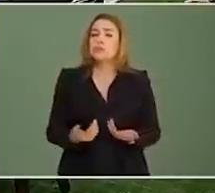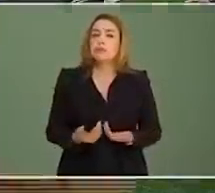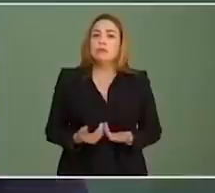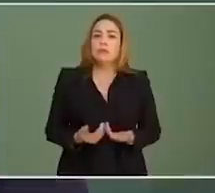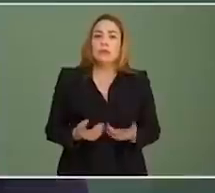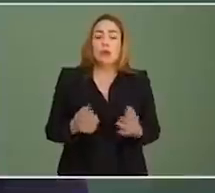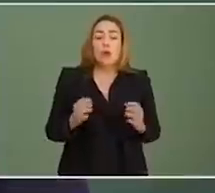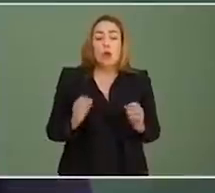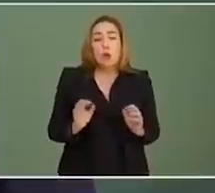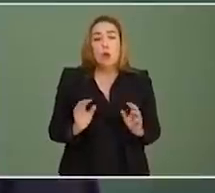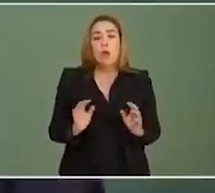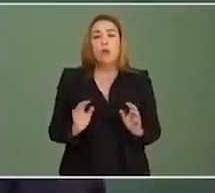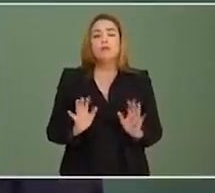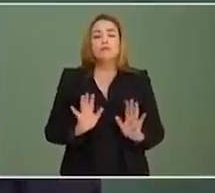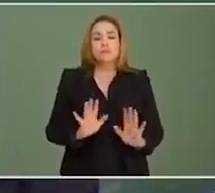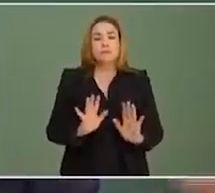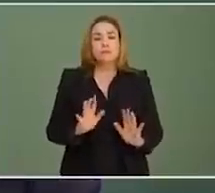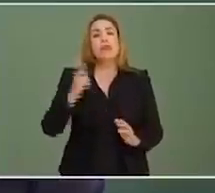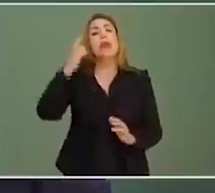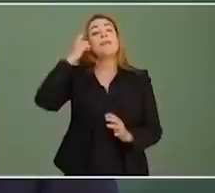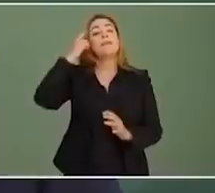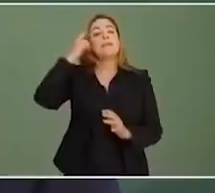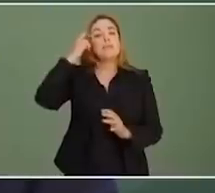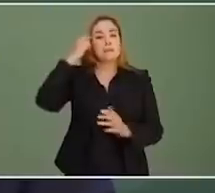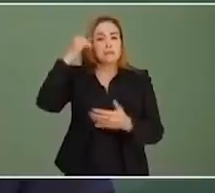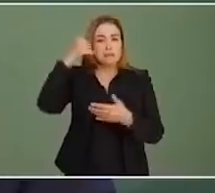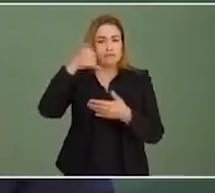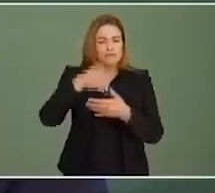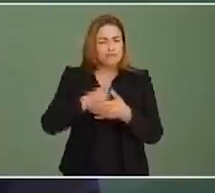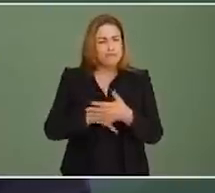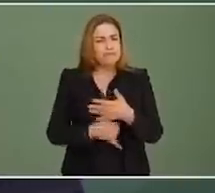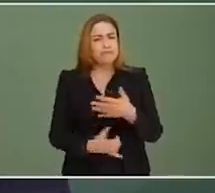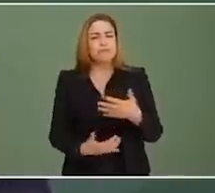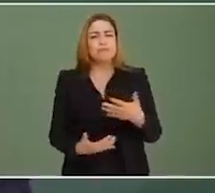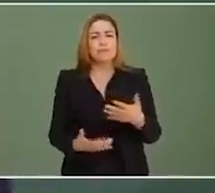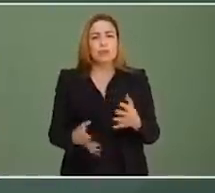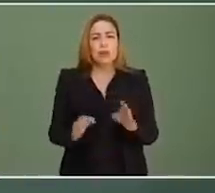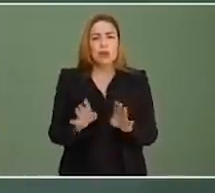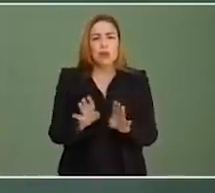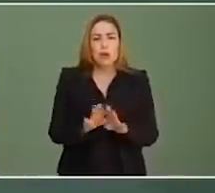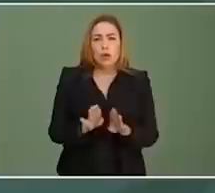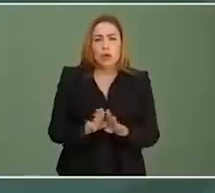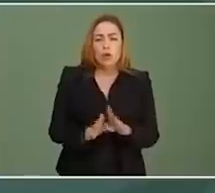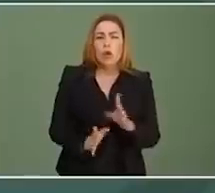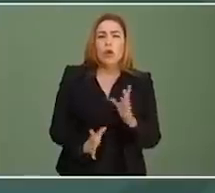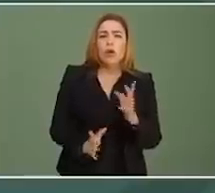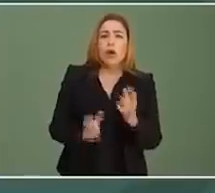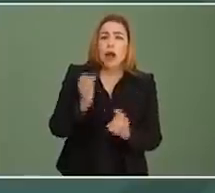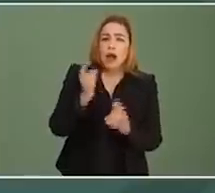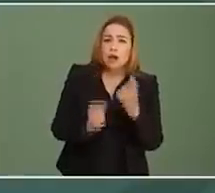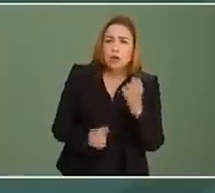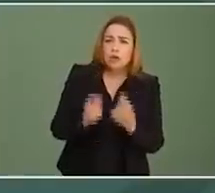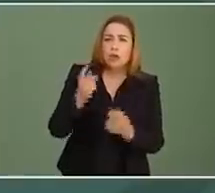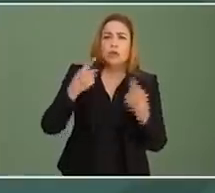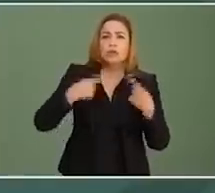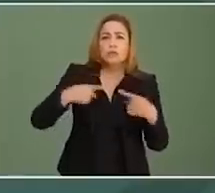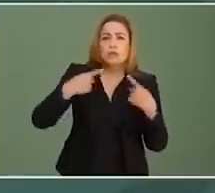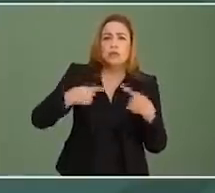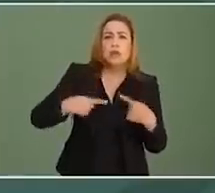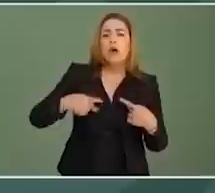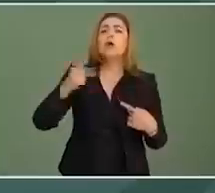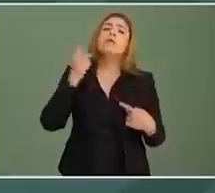pensemos como algunos políticos que se les